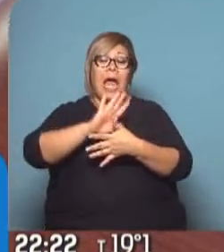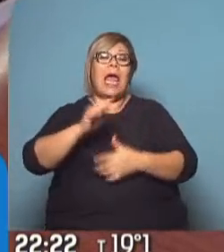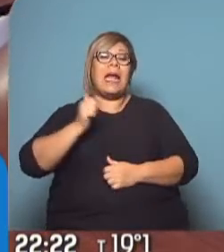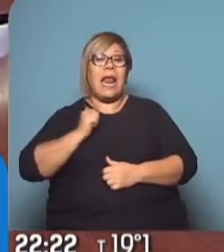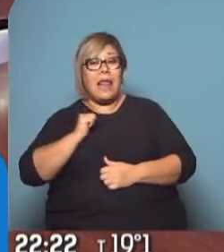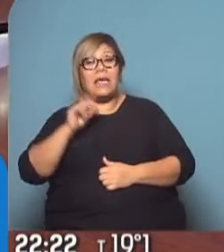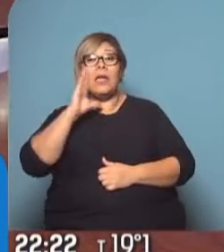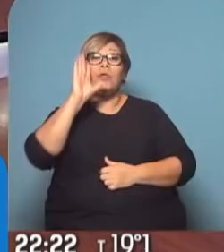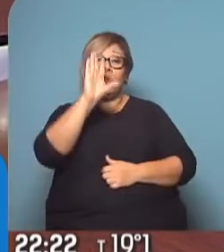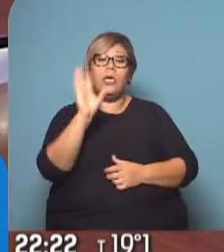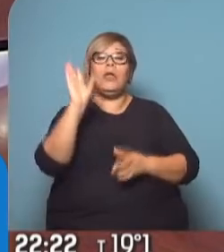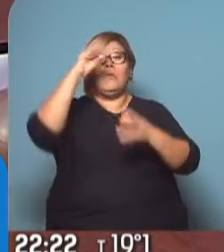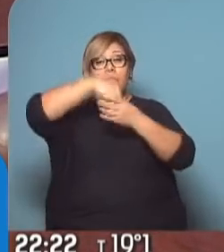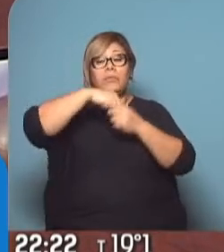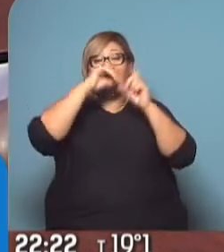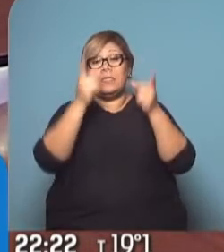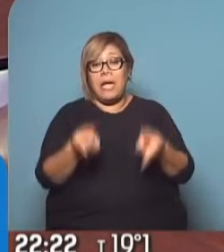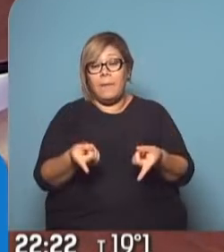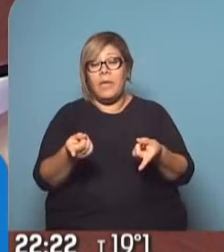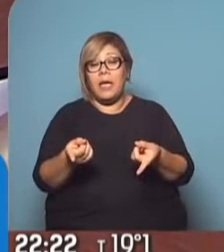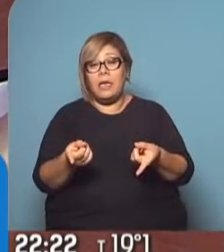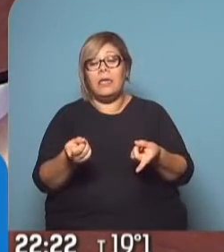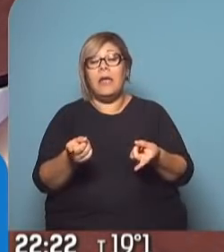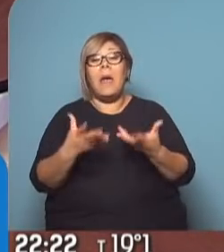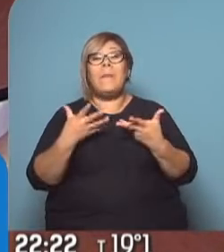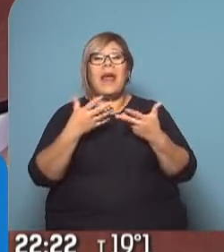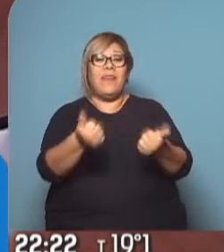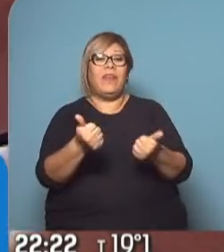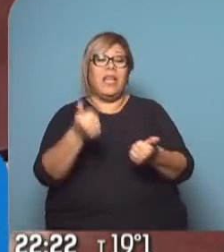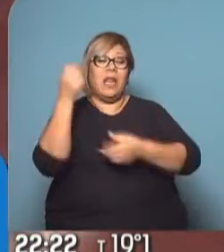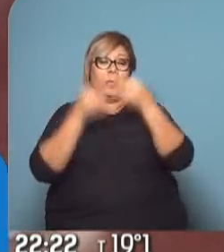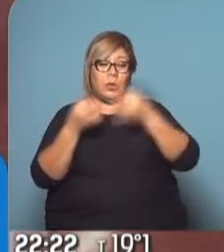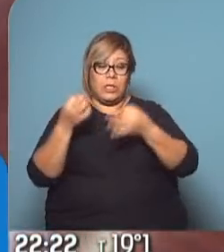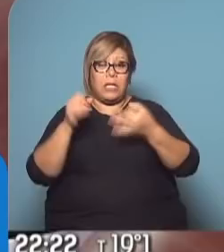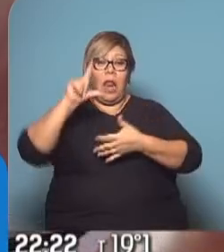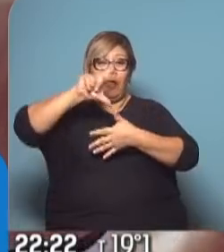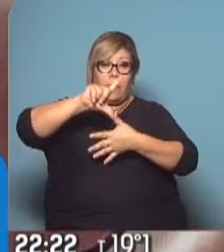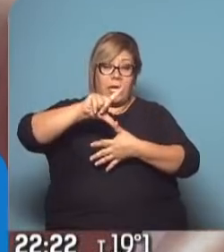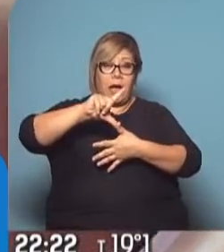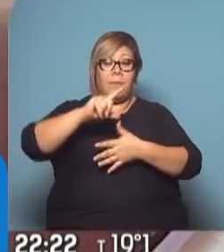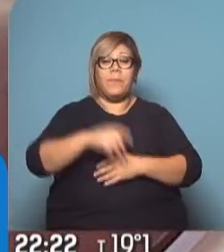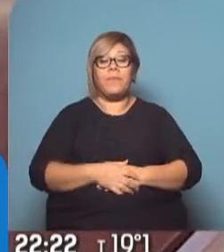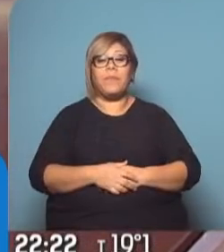democracia. Con anterioridad no se había utilizado en el caso de Venezuela, se había intentado, pero mal. El actual secretario